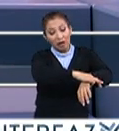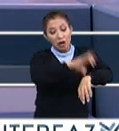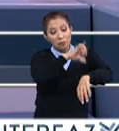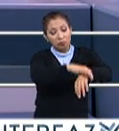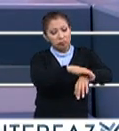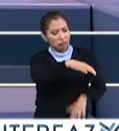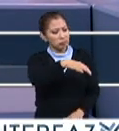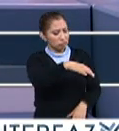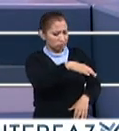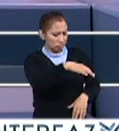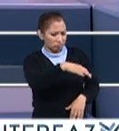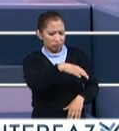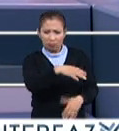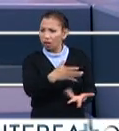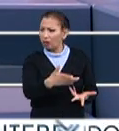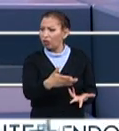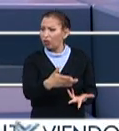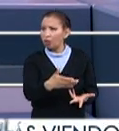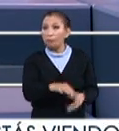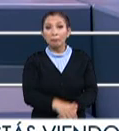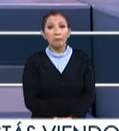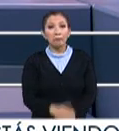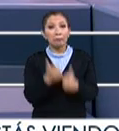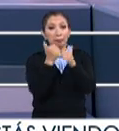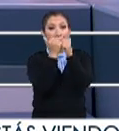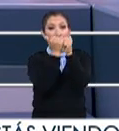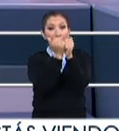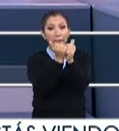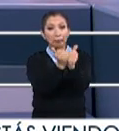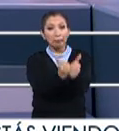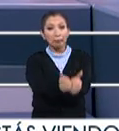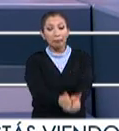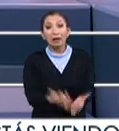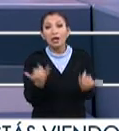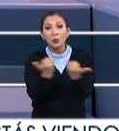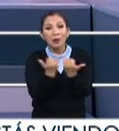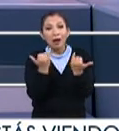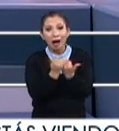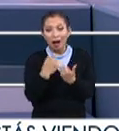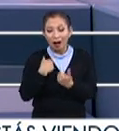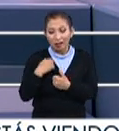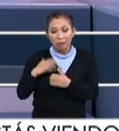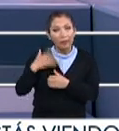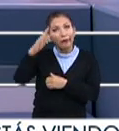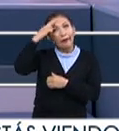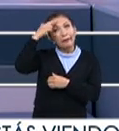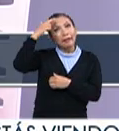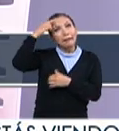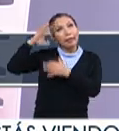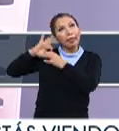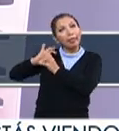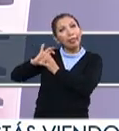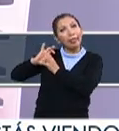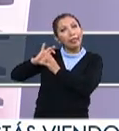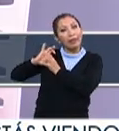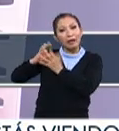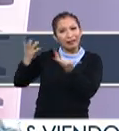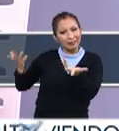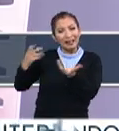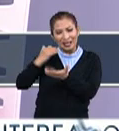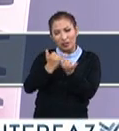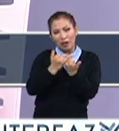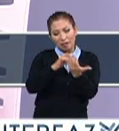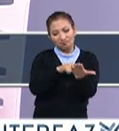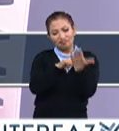cuando se la quitan, no camina, no se mueve, sigue atado al mismo lugar. Esas son las cosas que nos hace ver